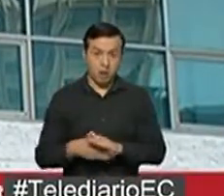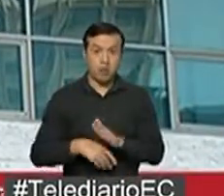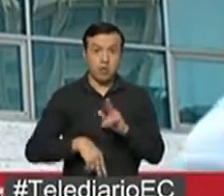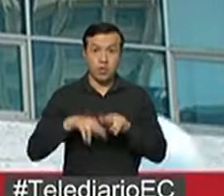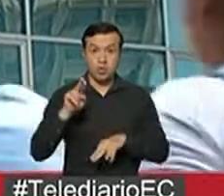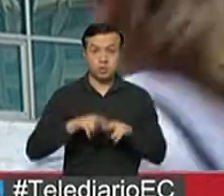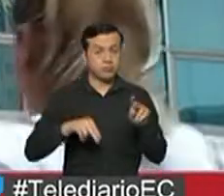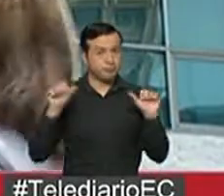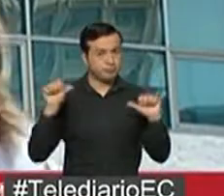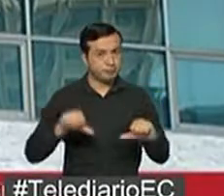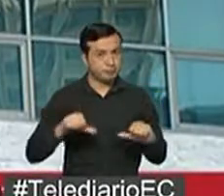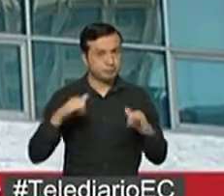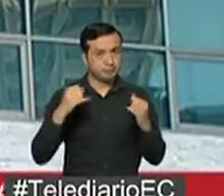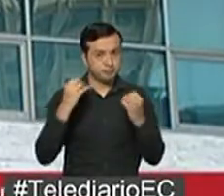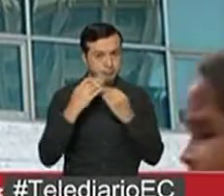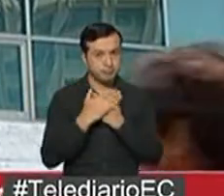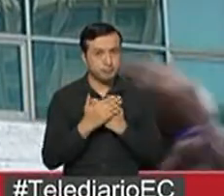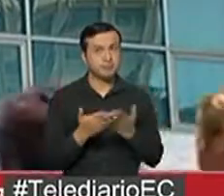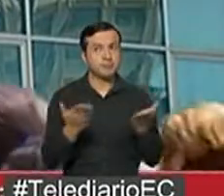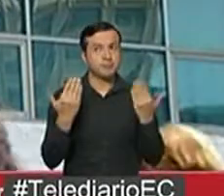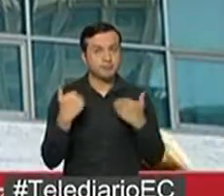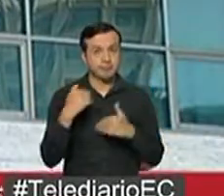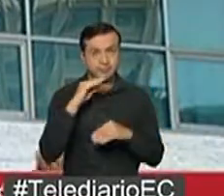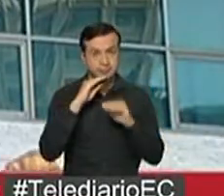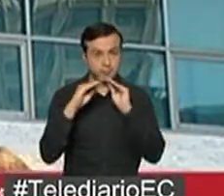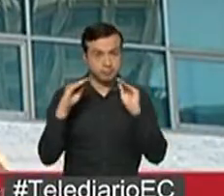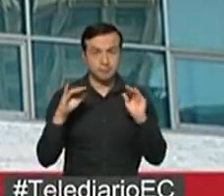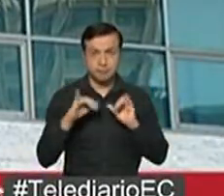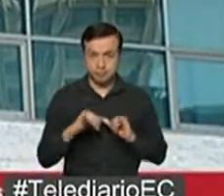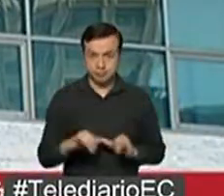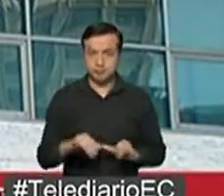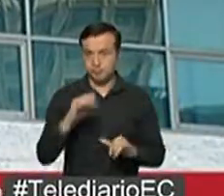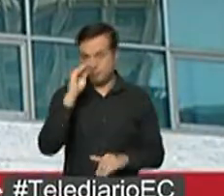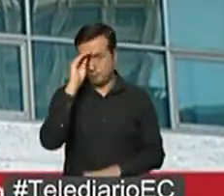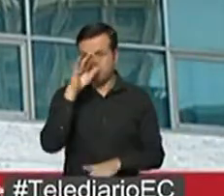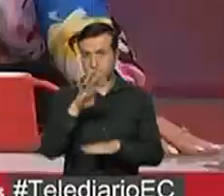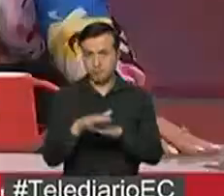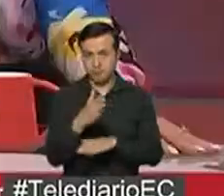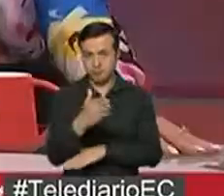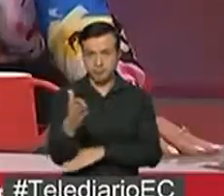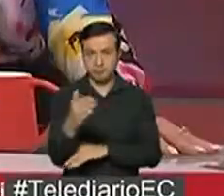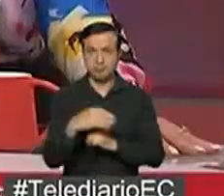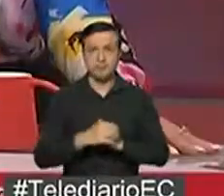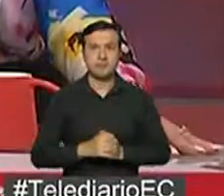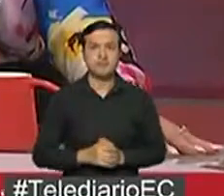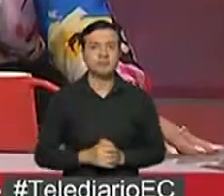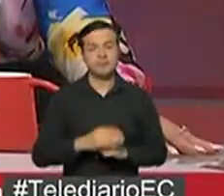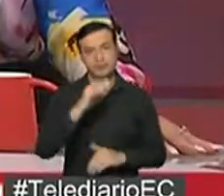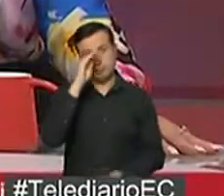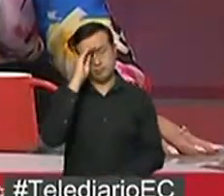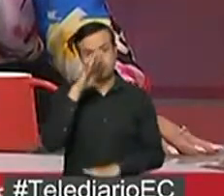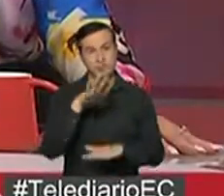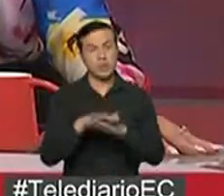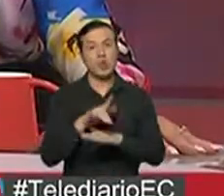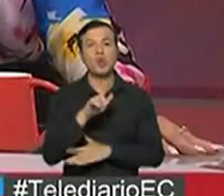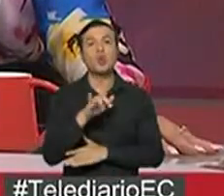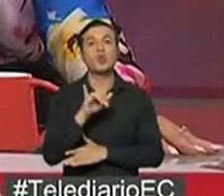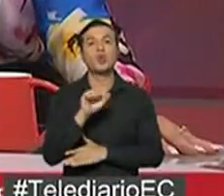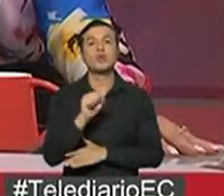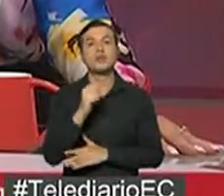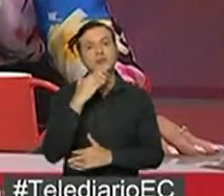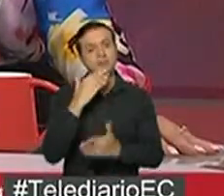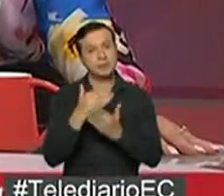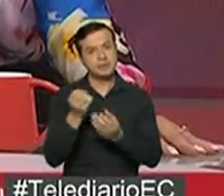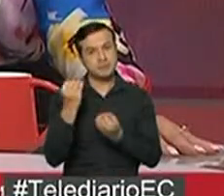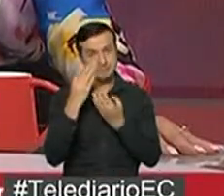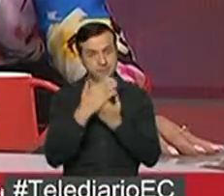es lo que podemos informar hasta el momento ustedes conocen estudios muy buenas tardes buenas tardes de luis alfredo gracias por tu